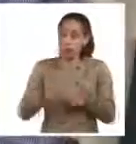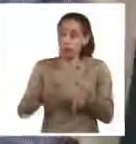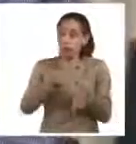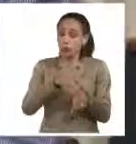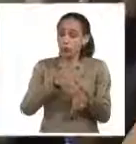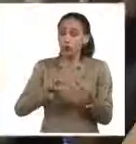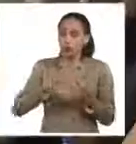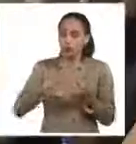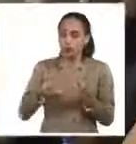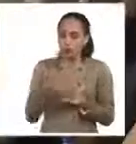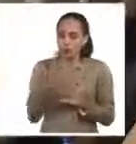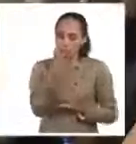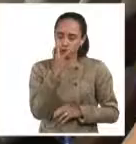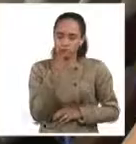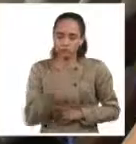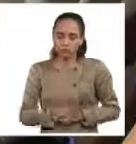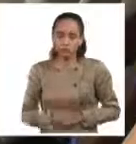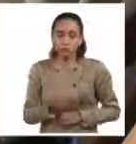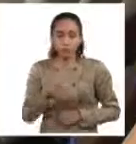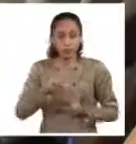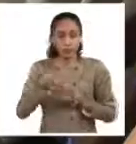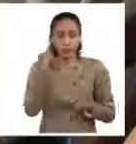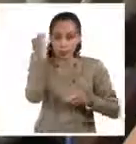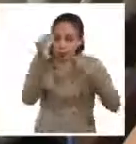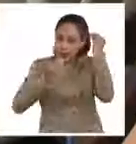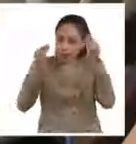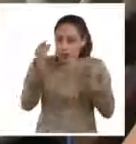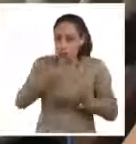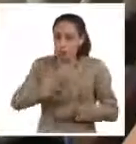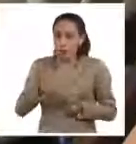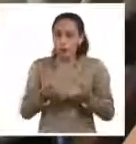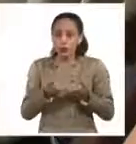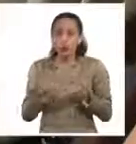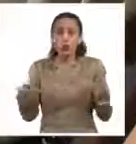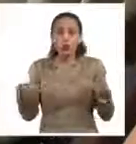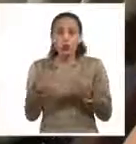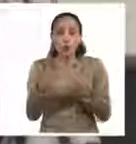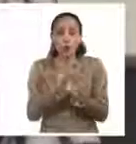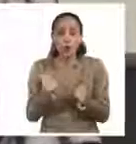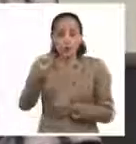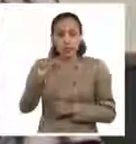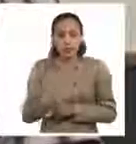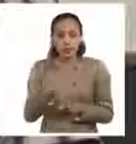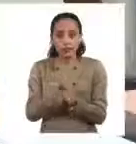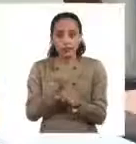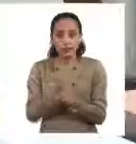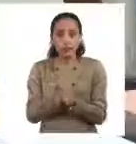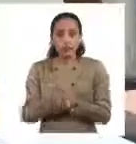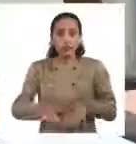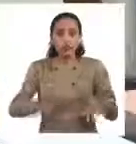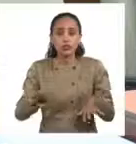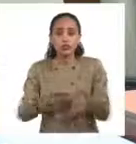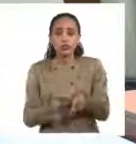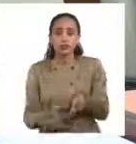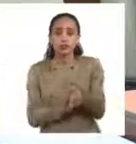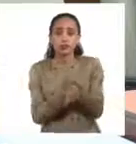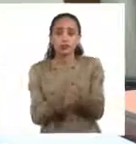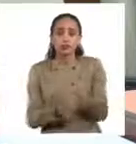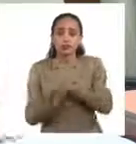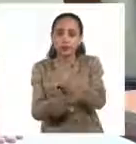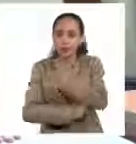en el enfrentamiento del dengue. Un tema este analizado de inmediato en la reunión del Grupo Temporal de Trabajo sobre la situación epidemiológica en el